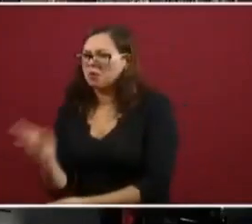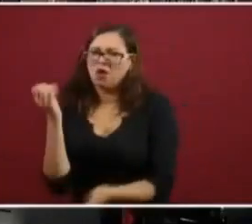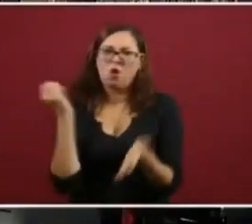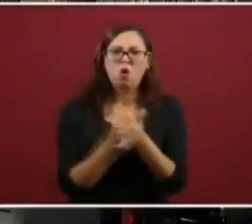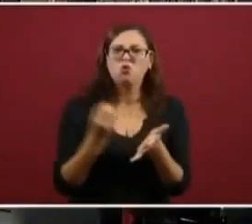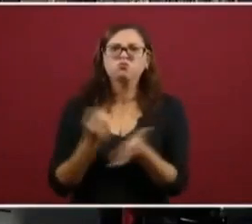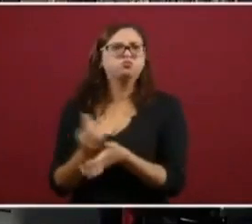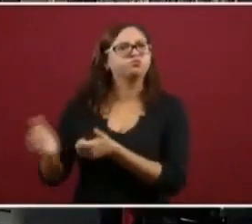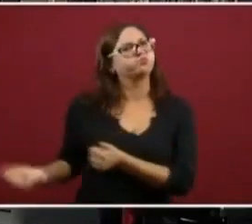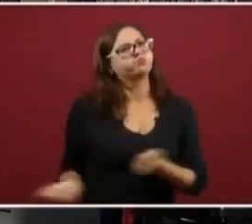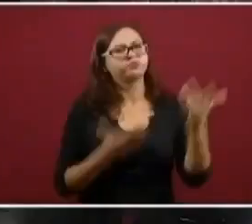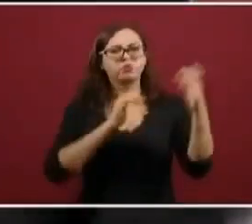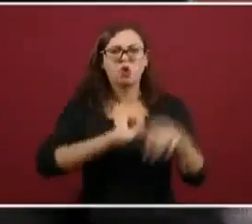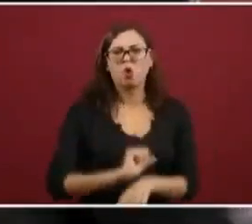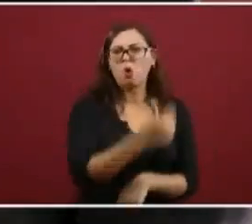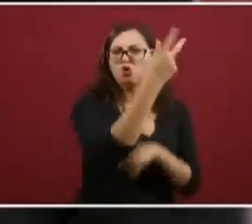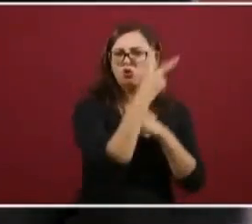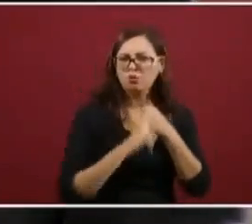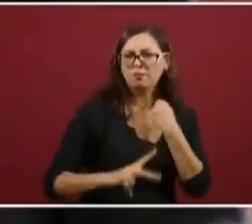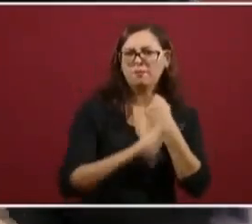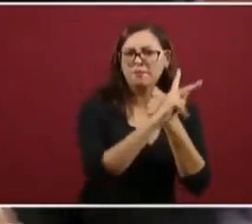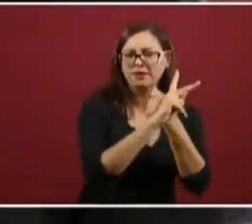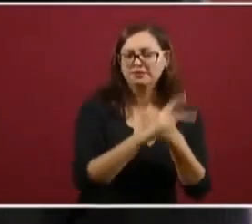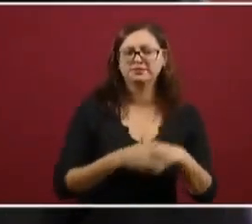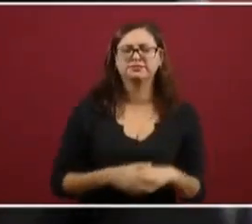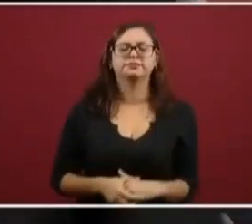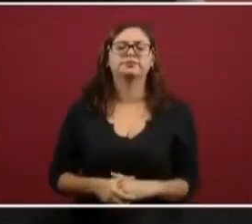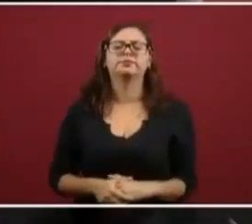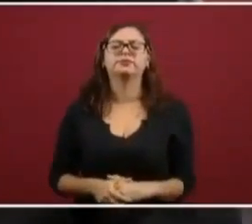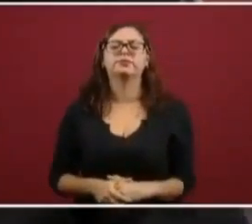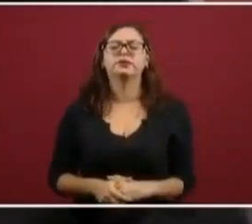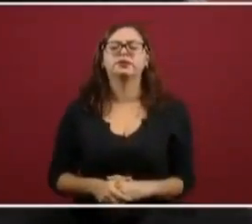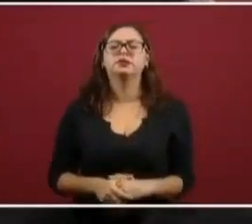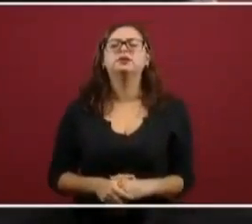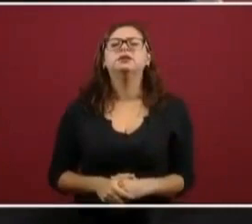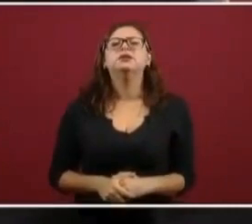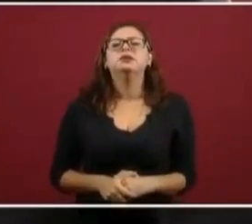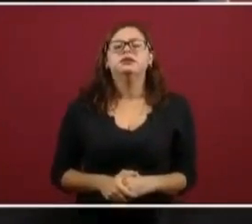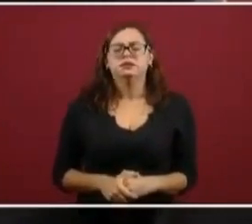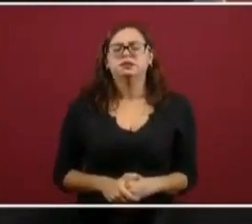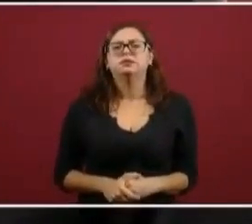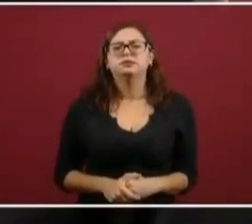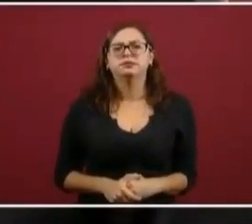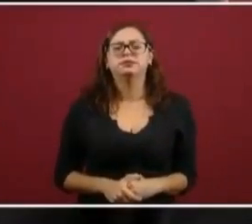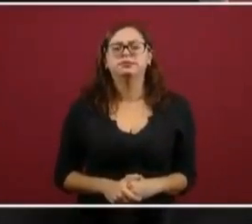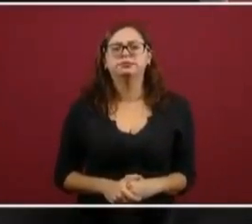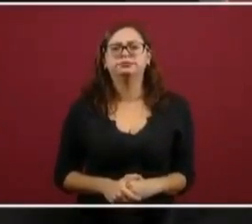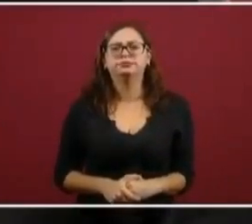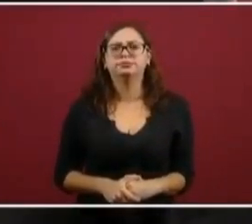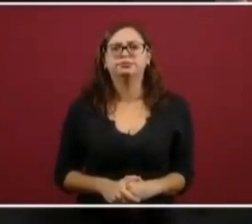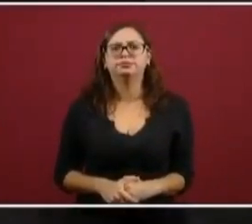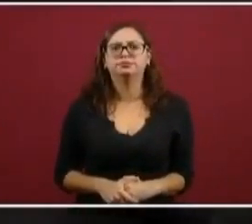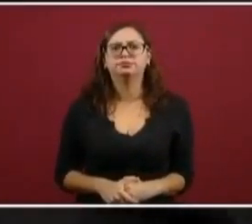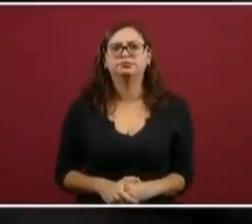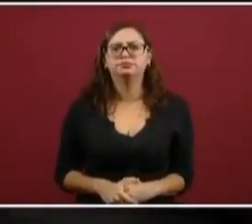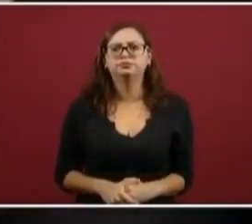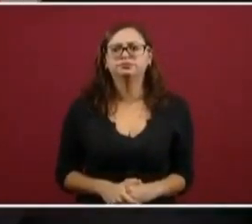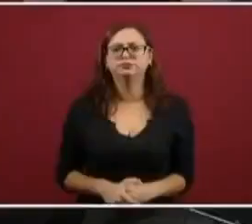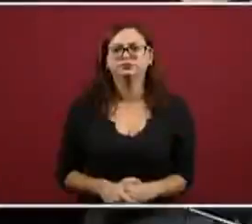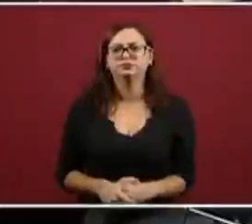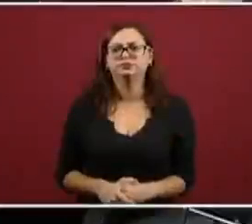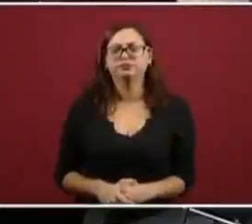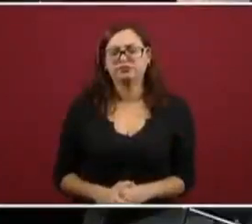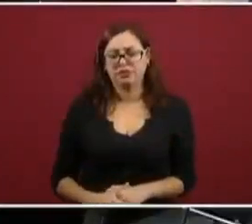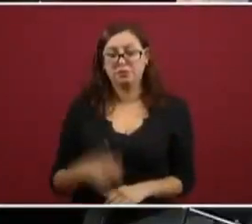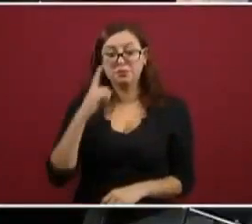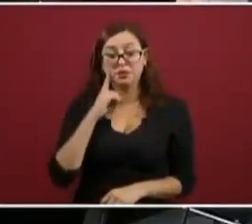miren en tu planteamiento es lo que se ha dicho